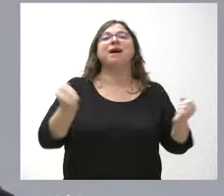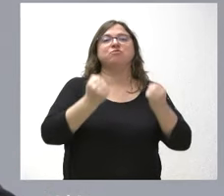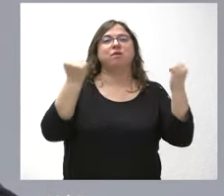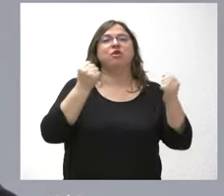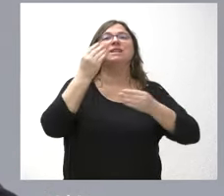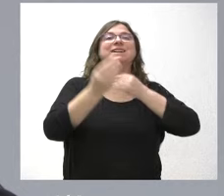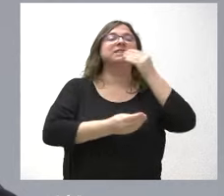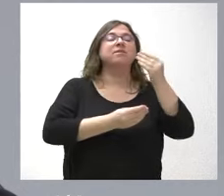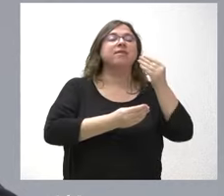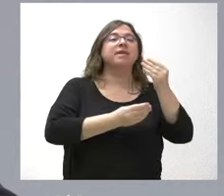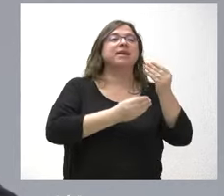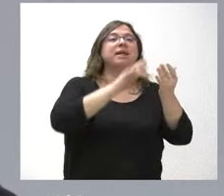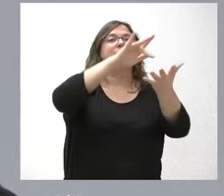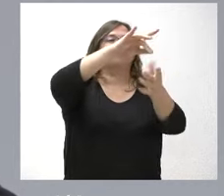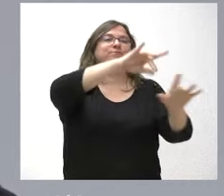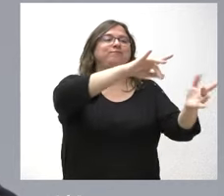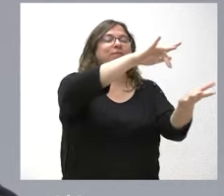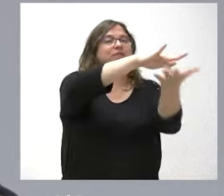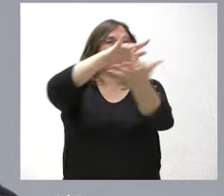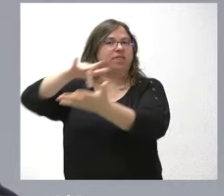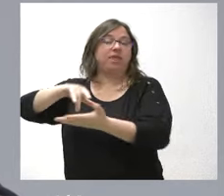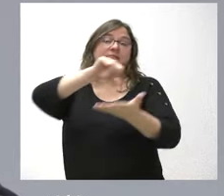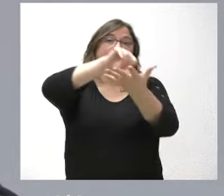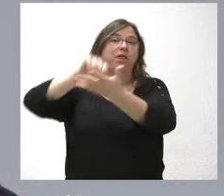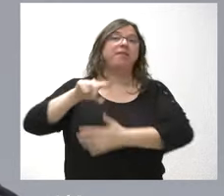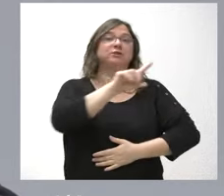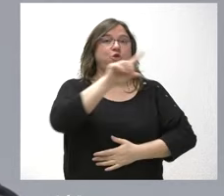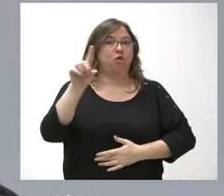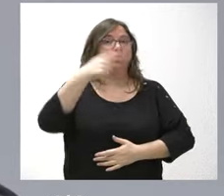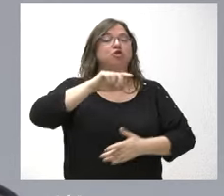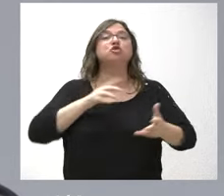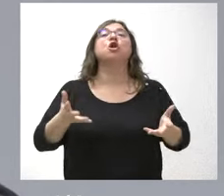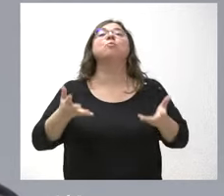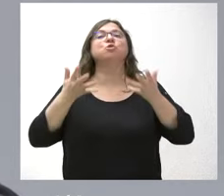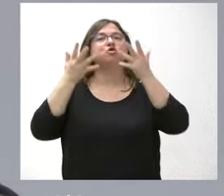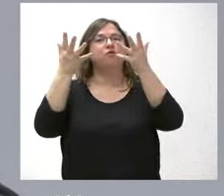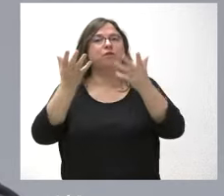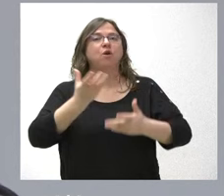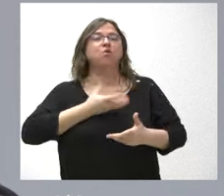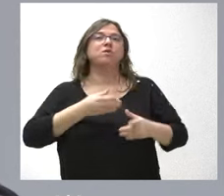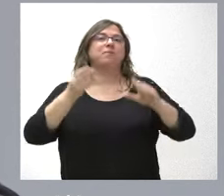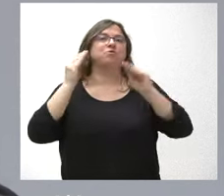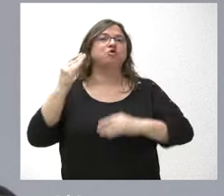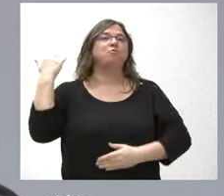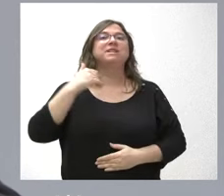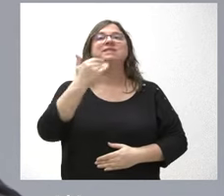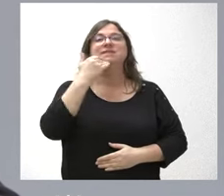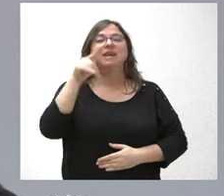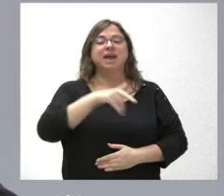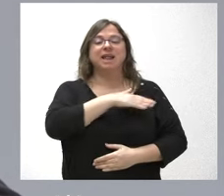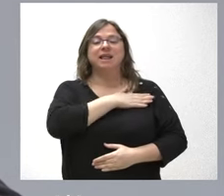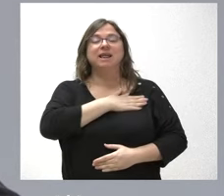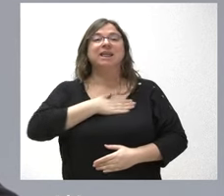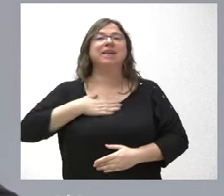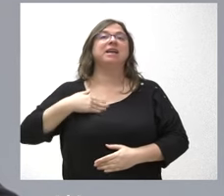en 11 localidades y que hemos ofrecido al Ayuntamiento de Villalar por si él, dentro de su programación, quiere incluir